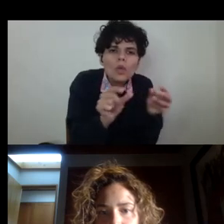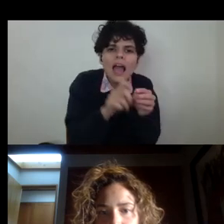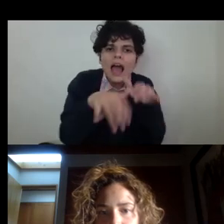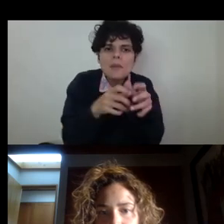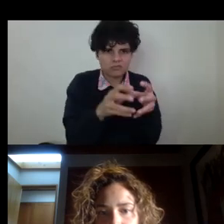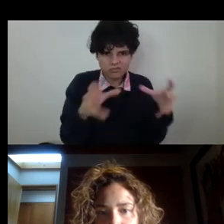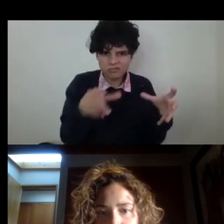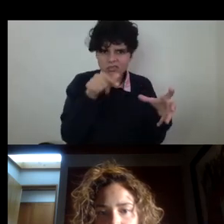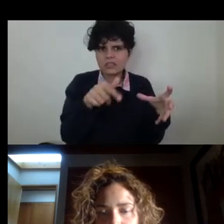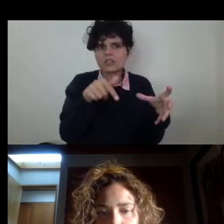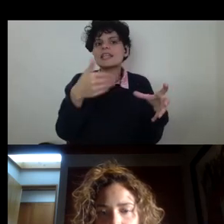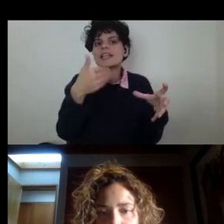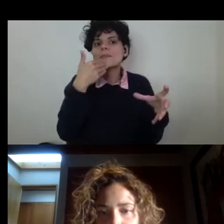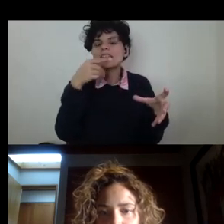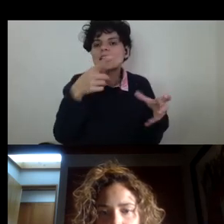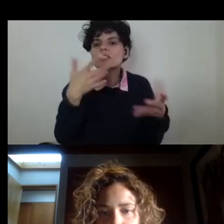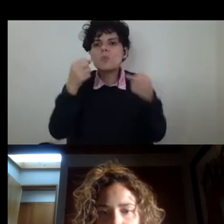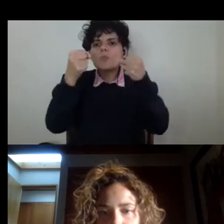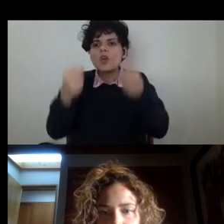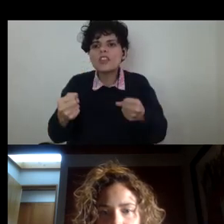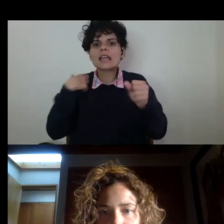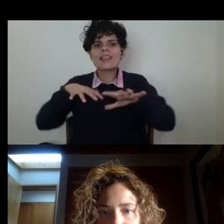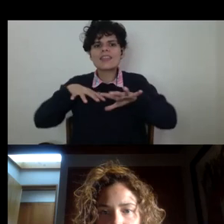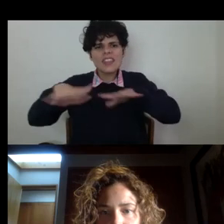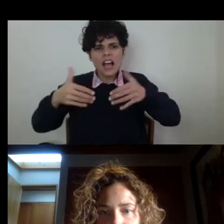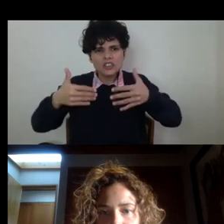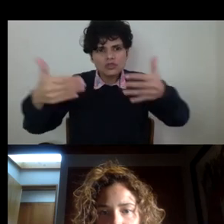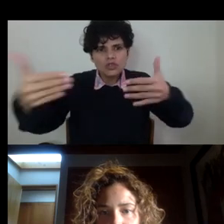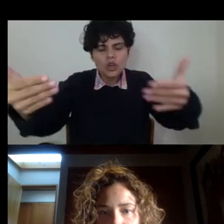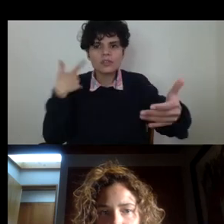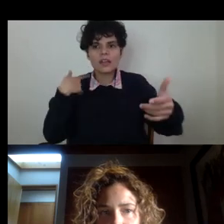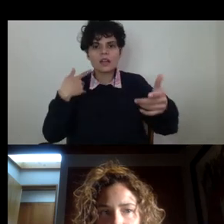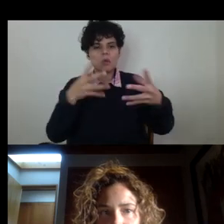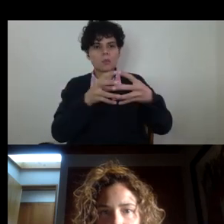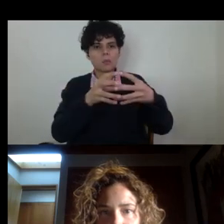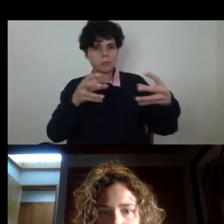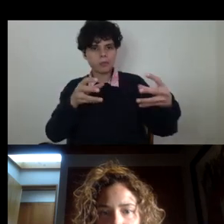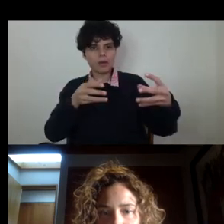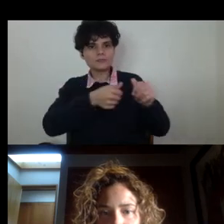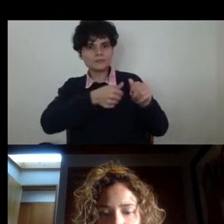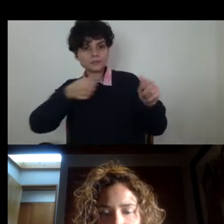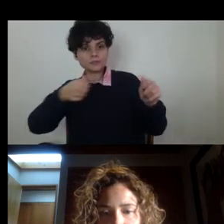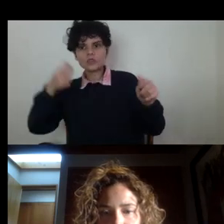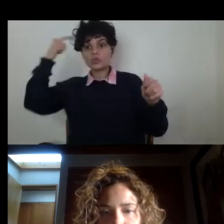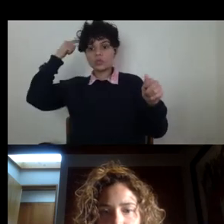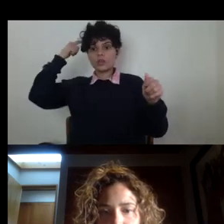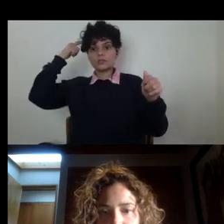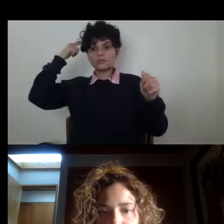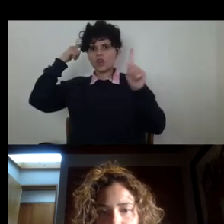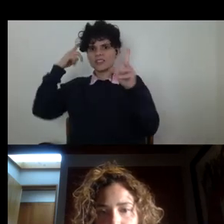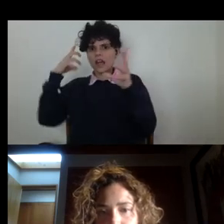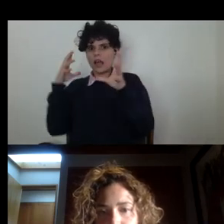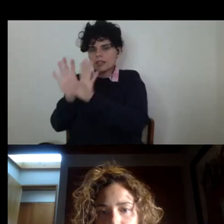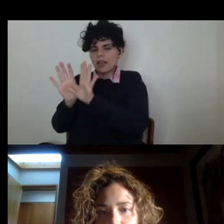acción lejos, pese a no estar aislado como están nuestros axones, porque